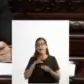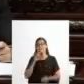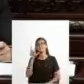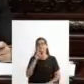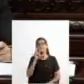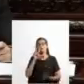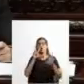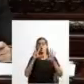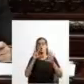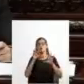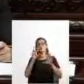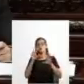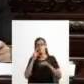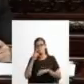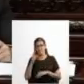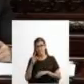308 mil